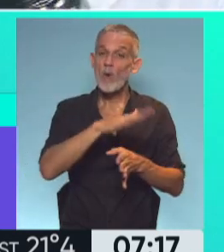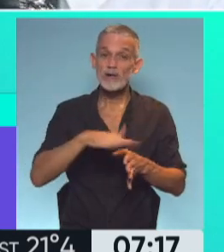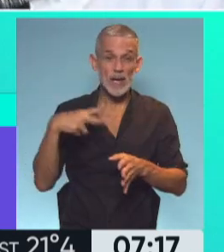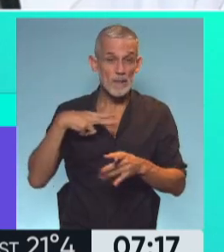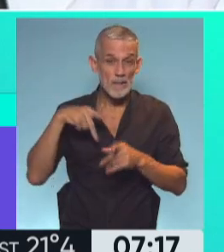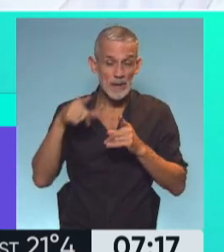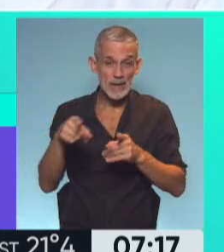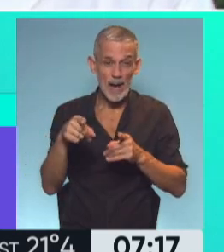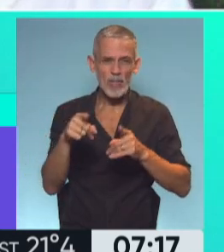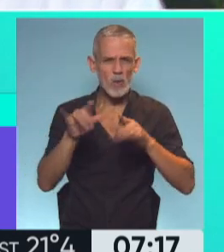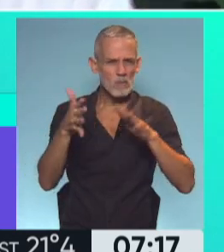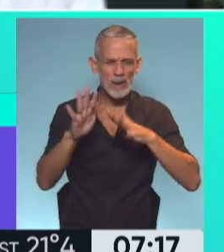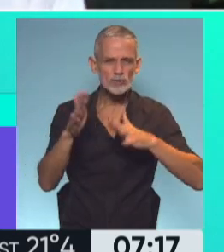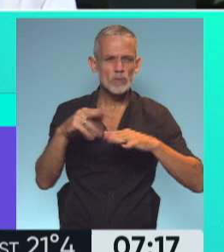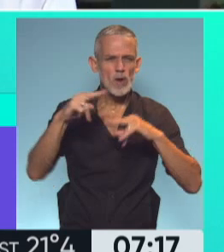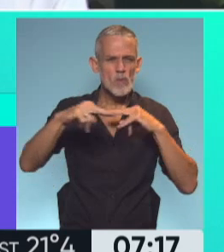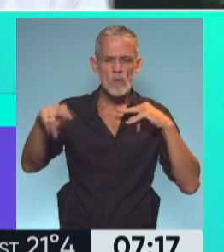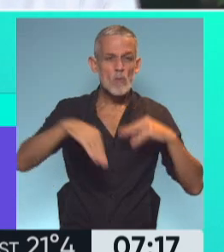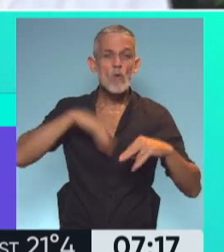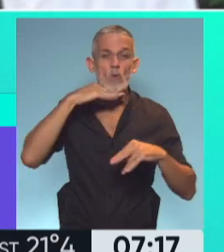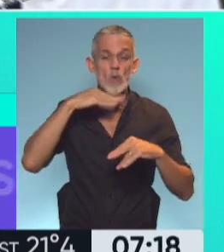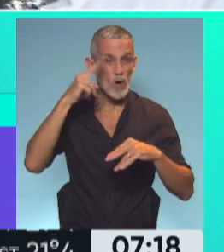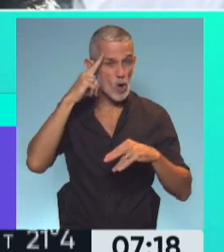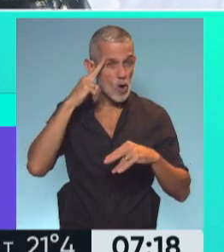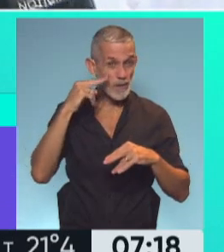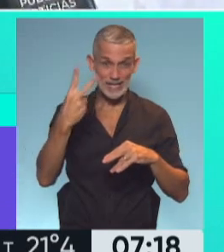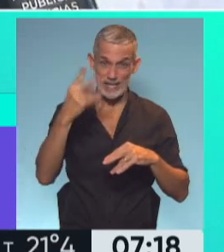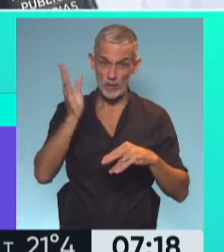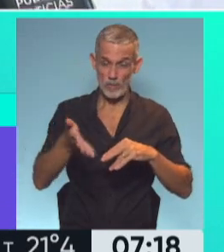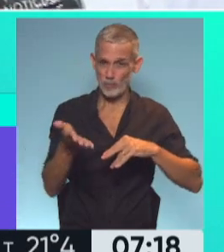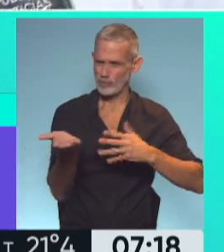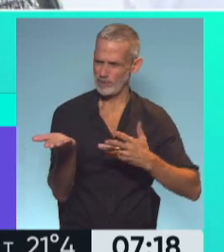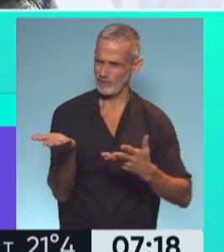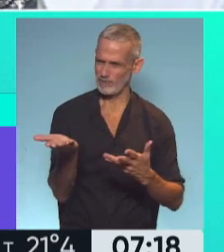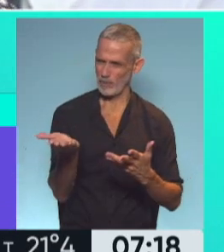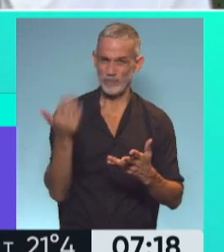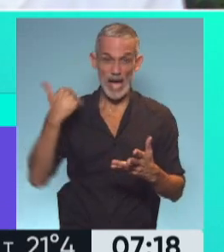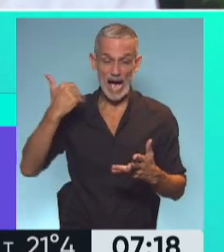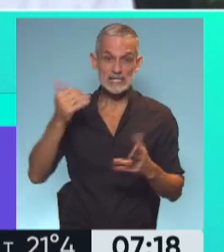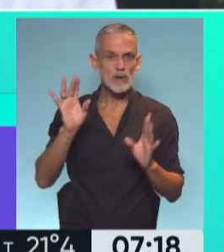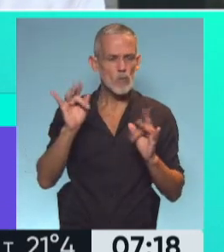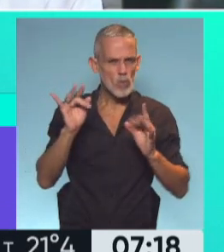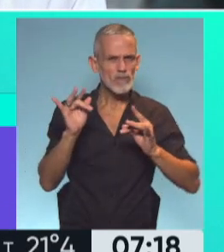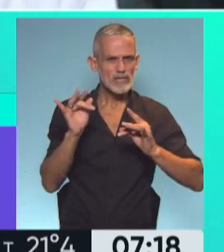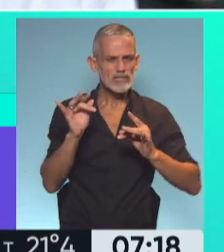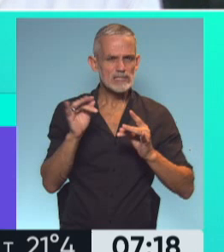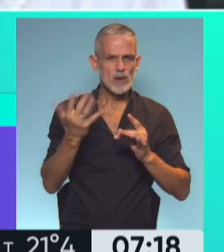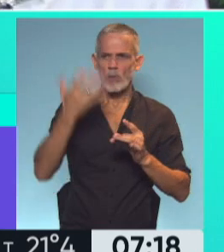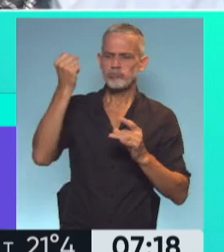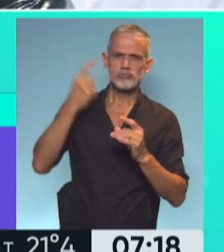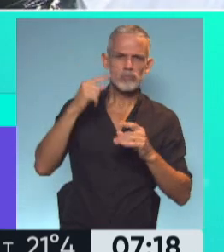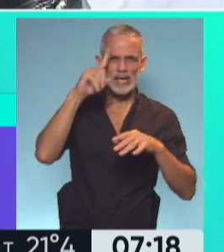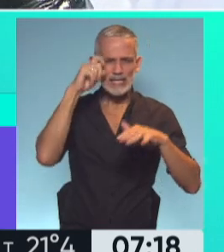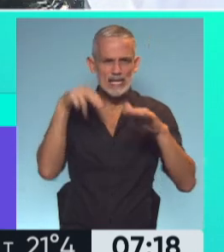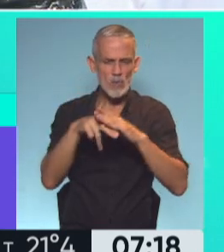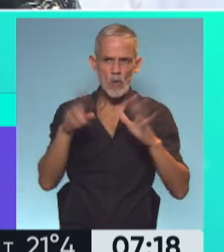privado tiene una ocupación mayor al 92%. Ayer era muy difícil lograr una